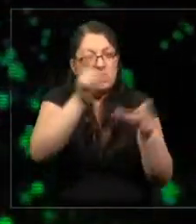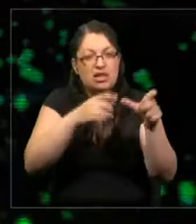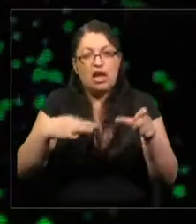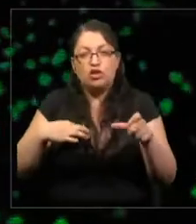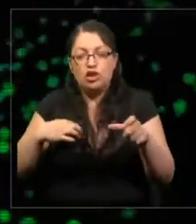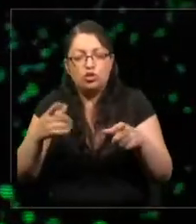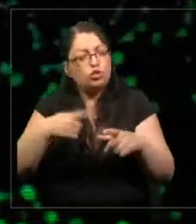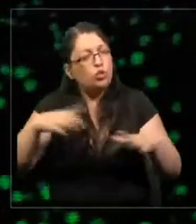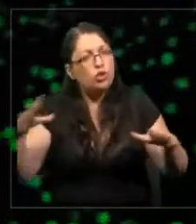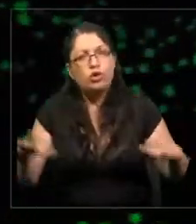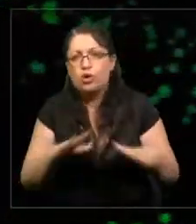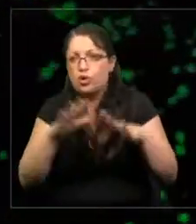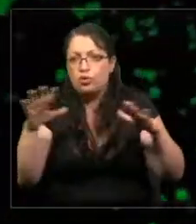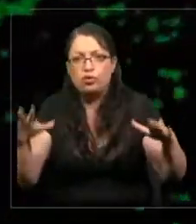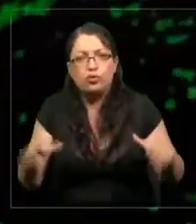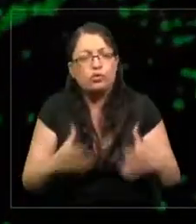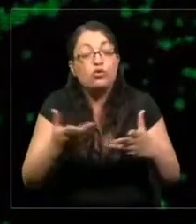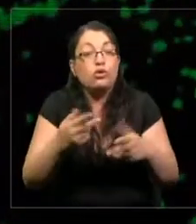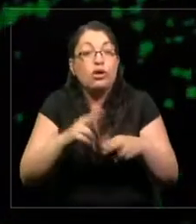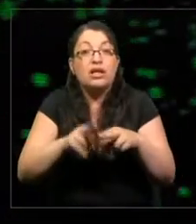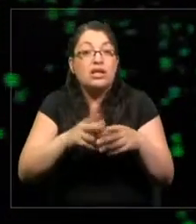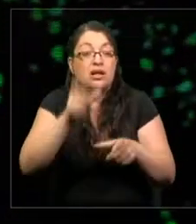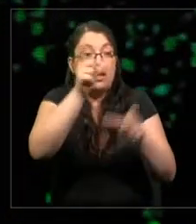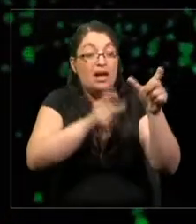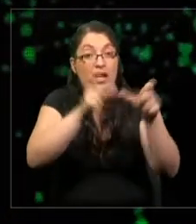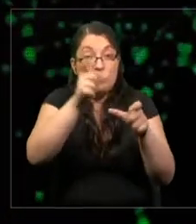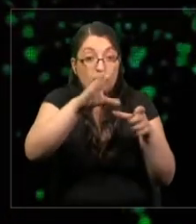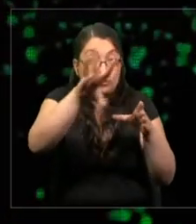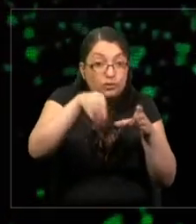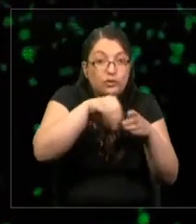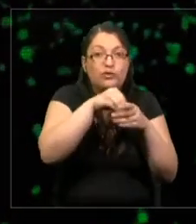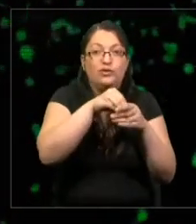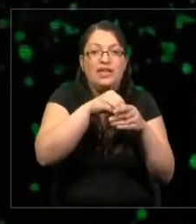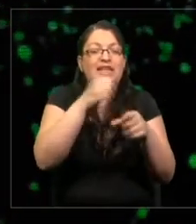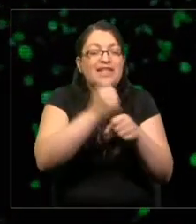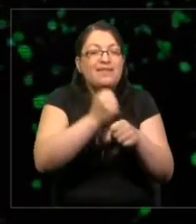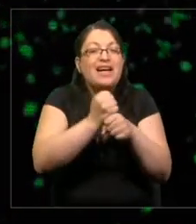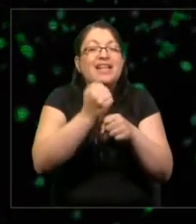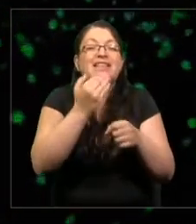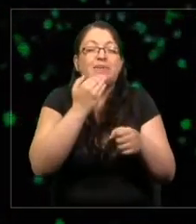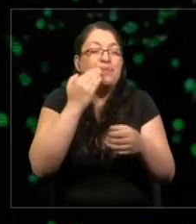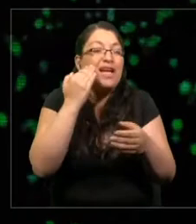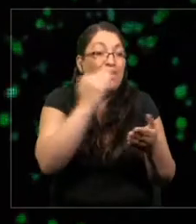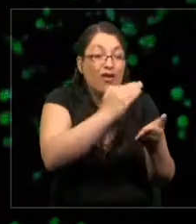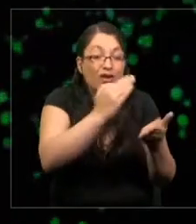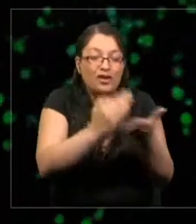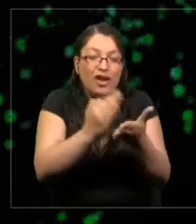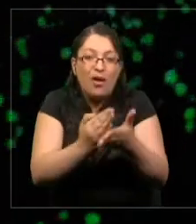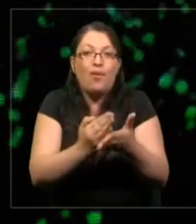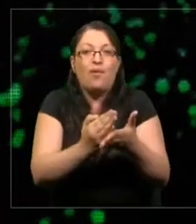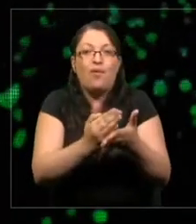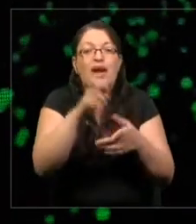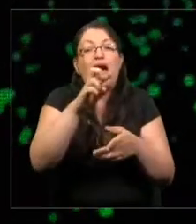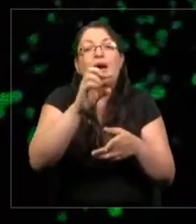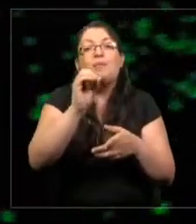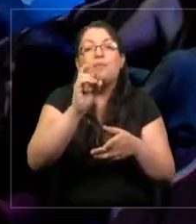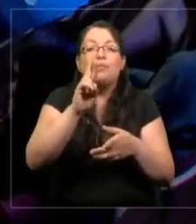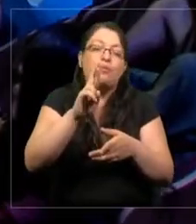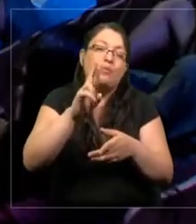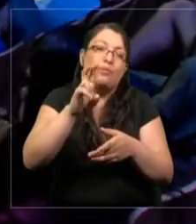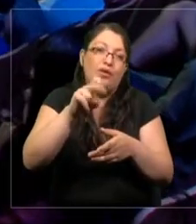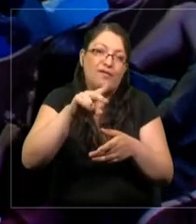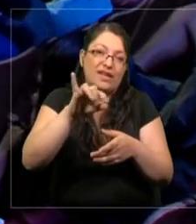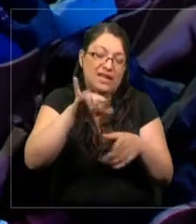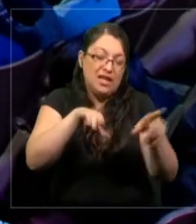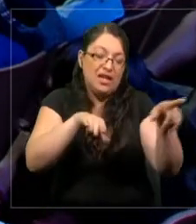esfuerzo muy grande por incluir y trabajar con la comunidad escolar de porvenir que es la ciudad que existe en tierra